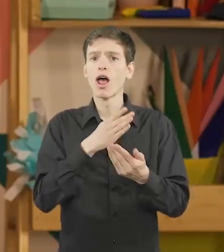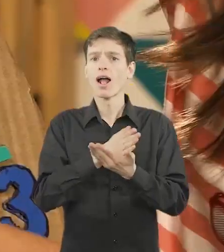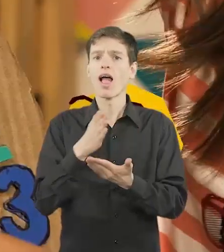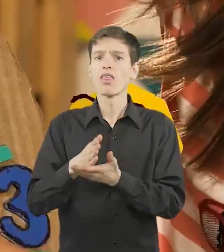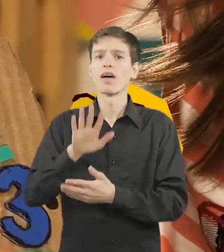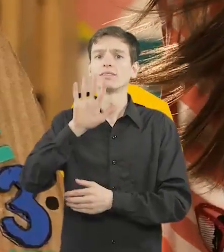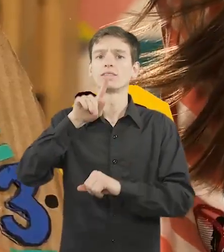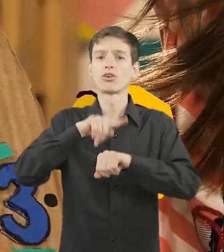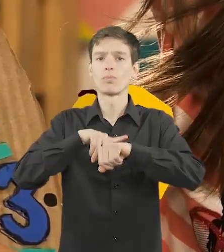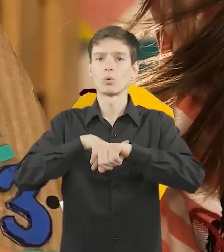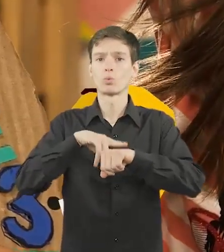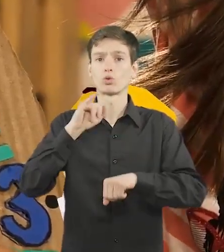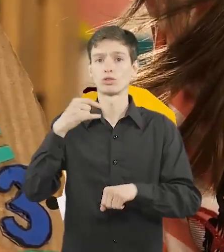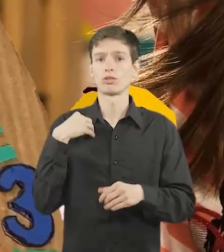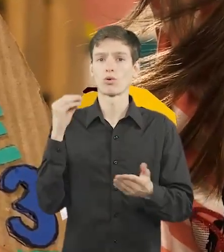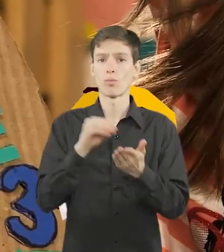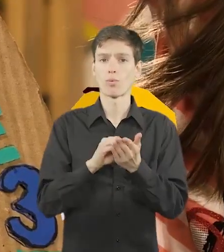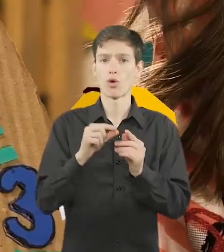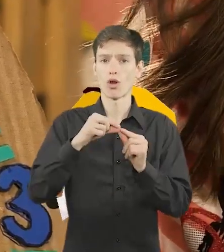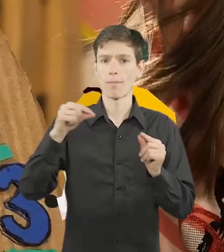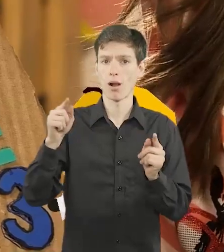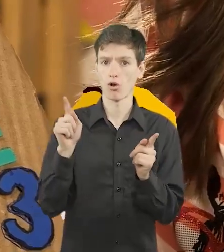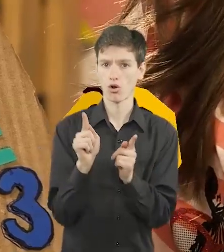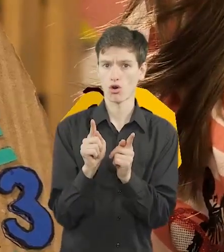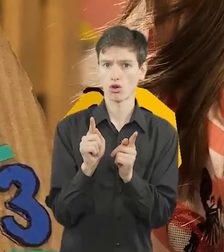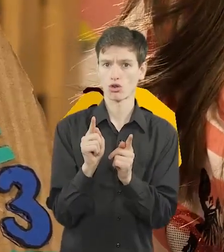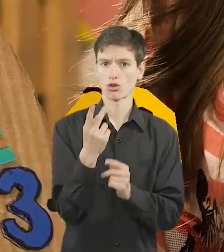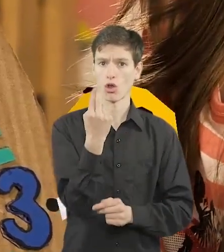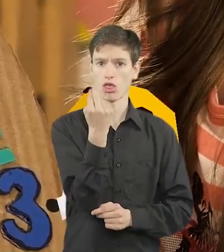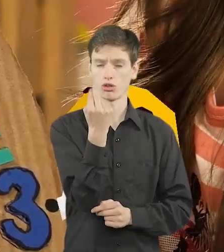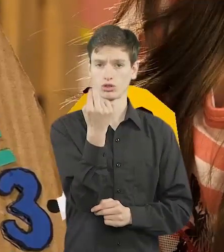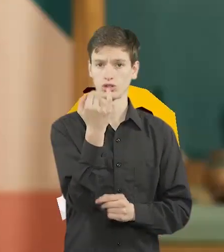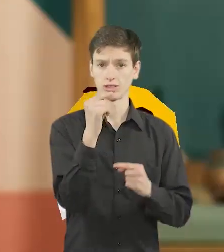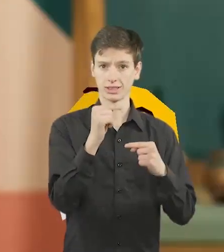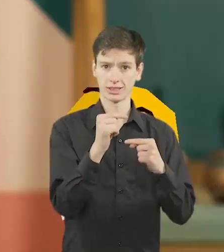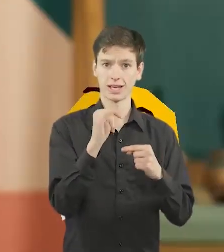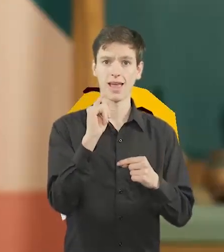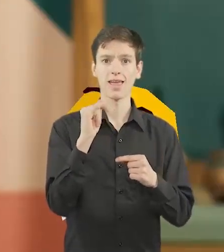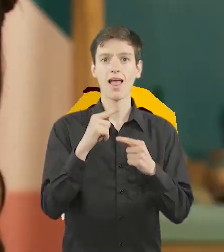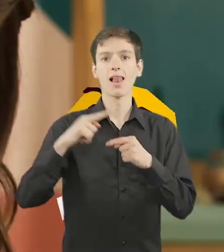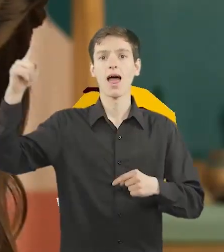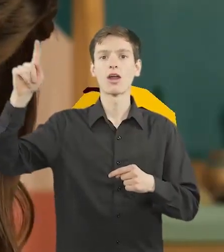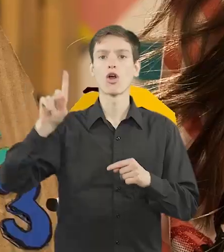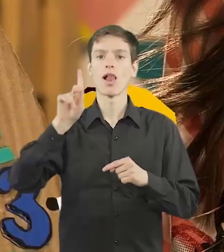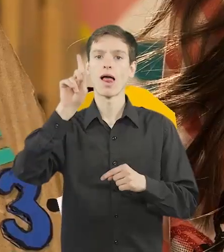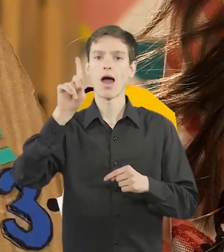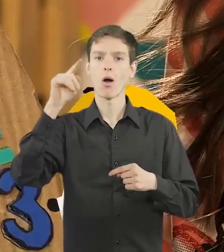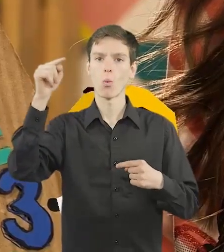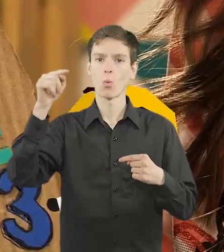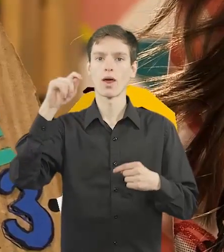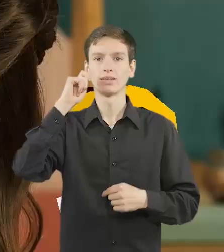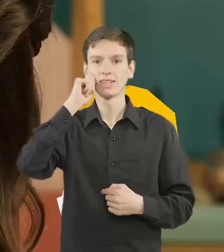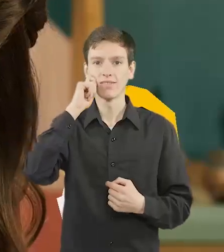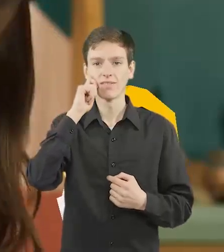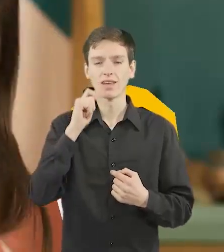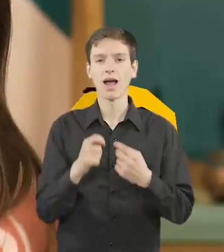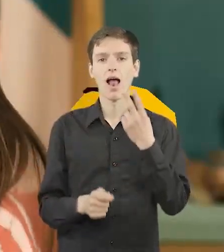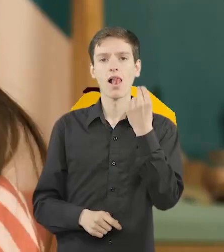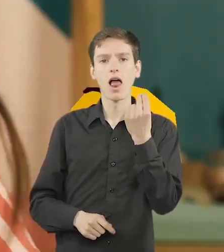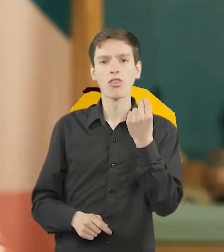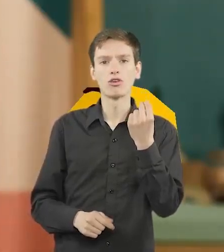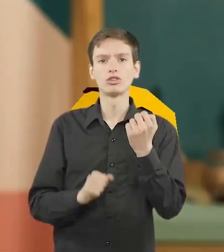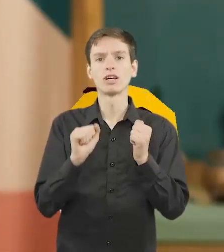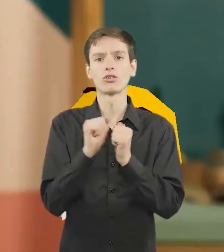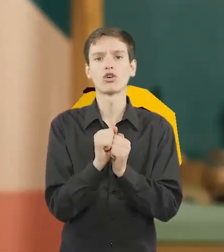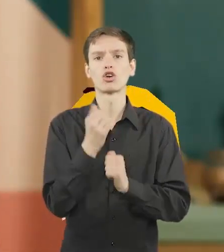minutos. Si yo pongo el palito corto en las doce y el largo en la una, serían las doce